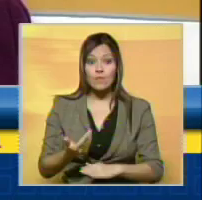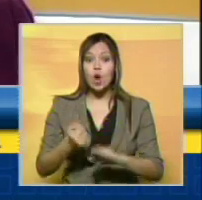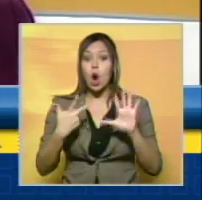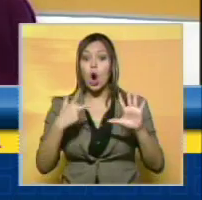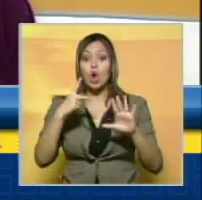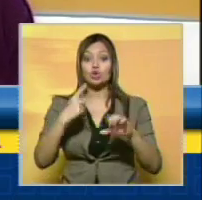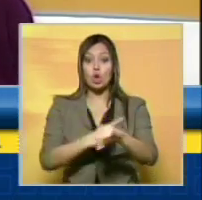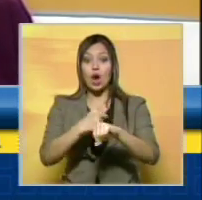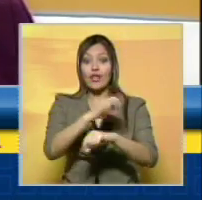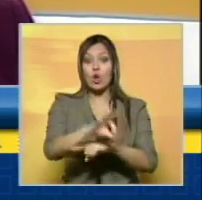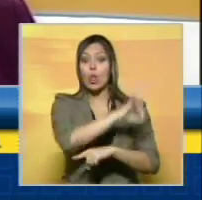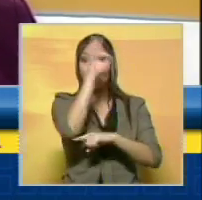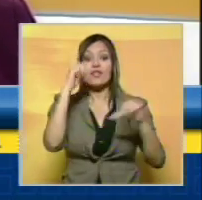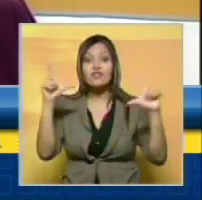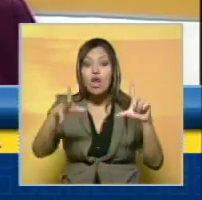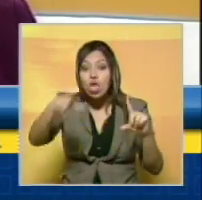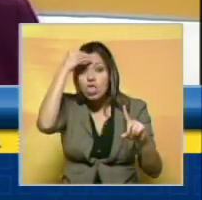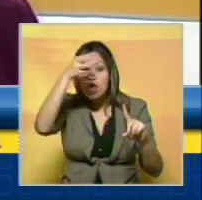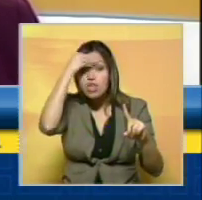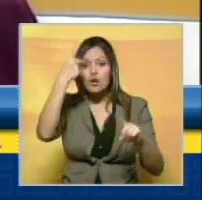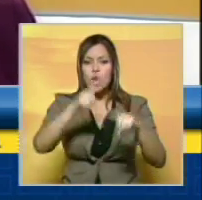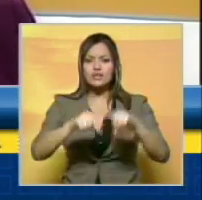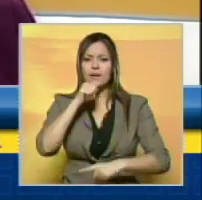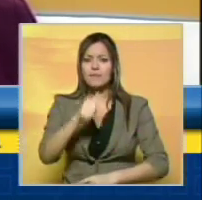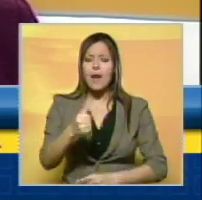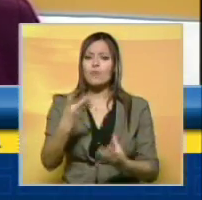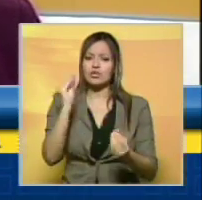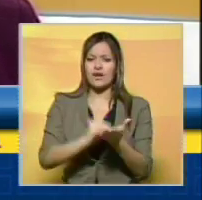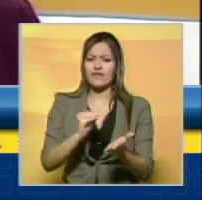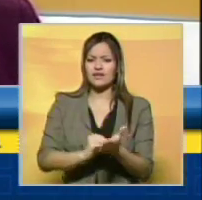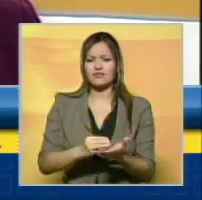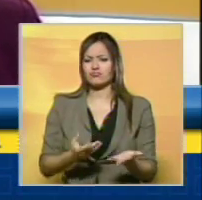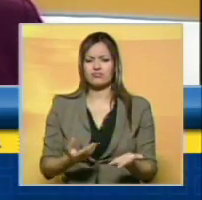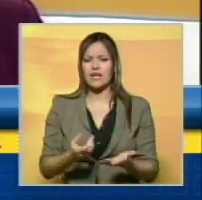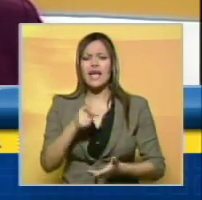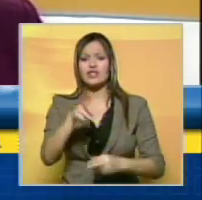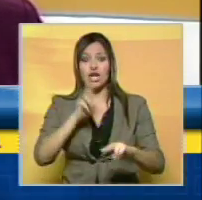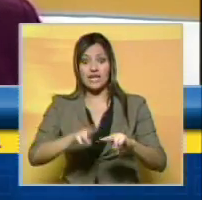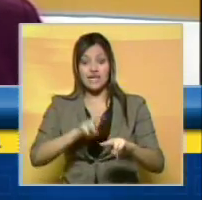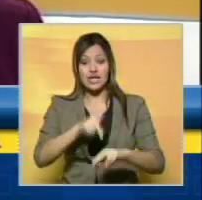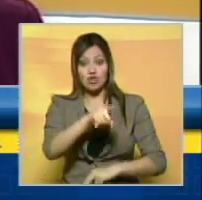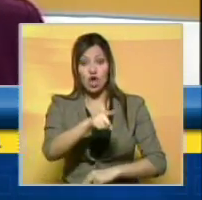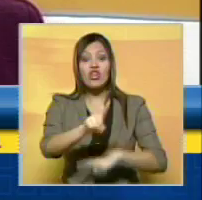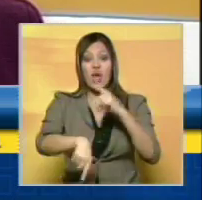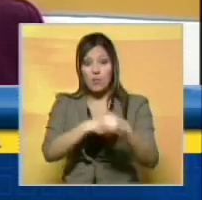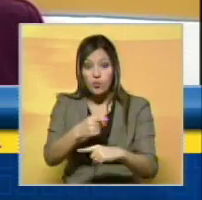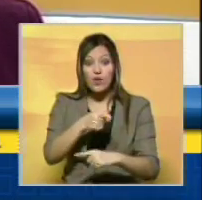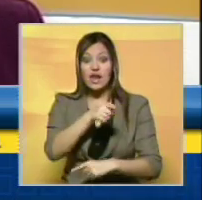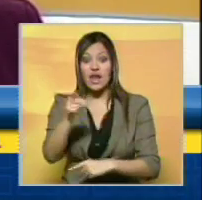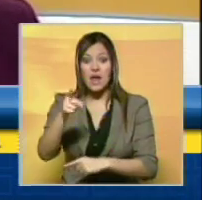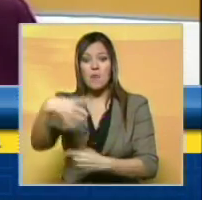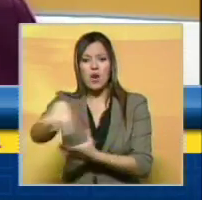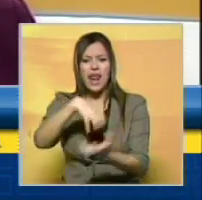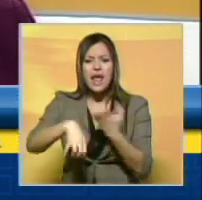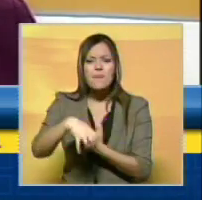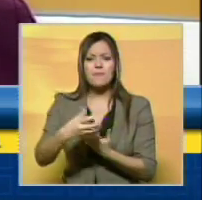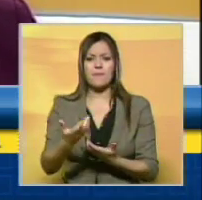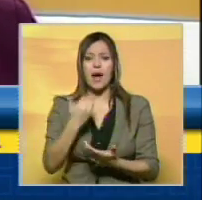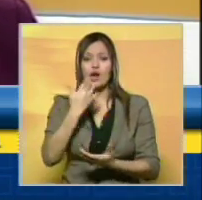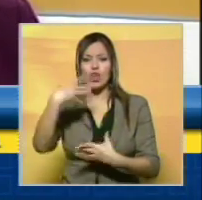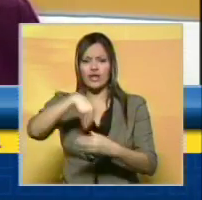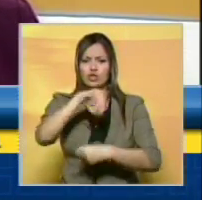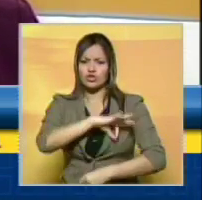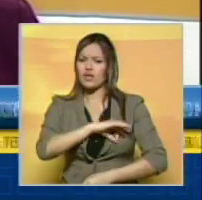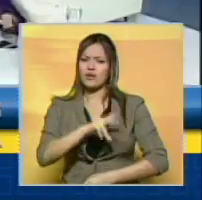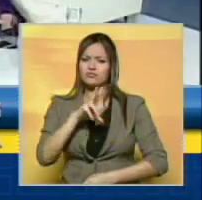horas viendo televisión, por ejemplo, como sucede en muchas ocasiones, ese niño es un niño que va a ser un ser violento en la